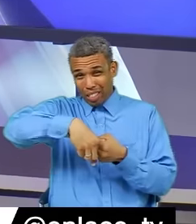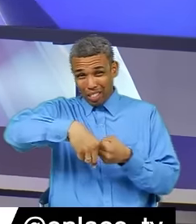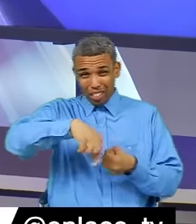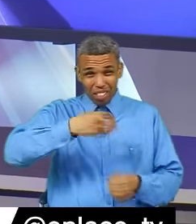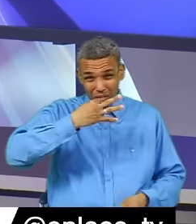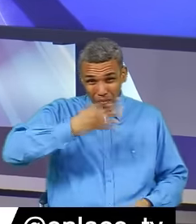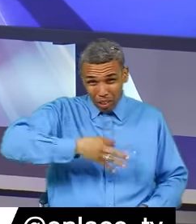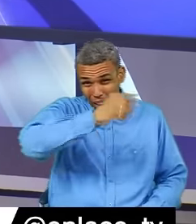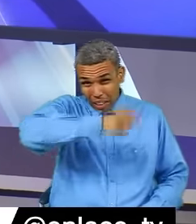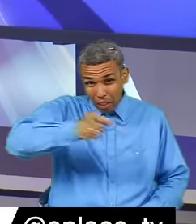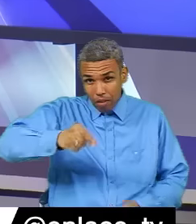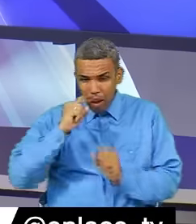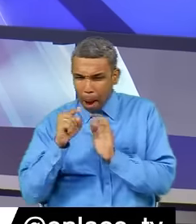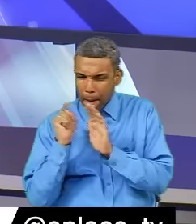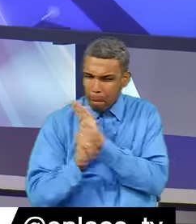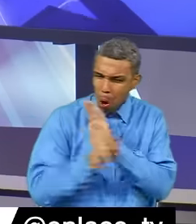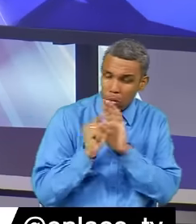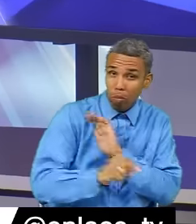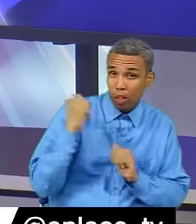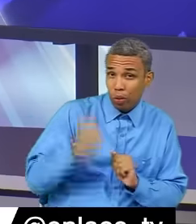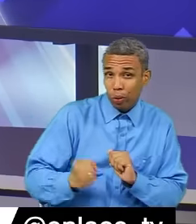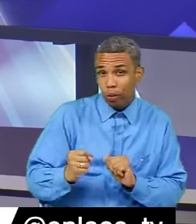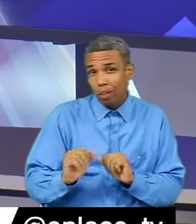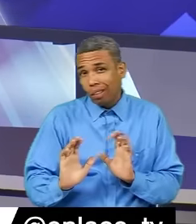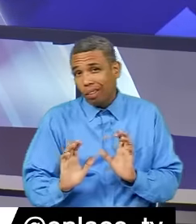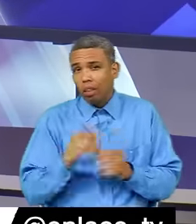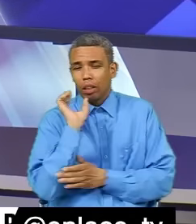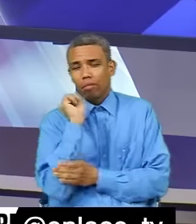allí sus malos resultados en el rentado del fútbol